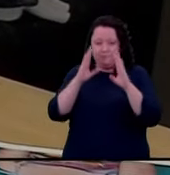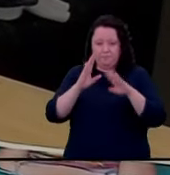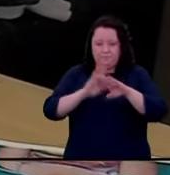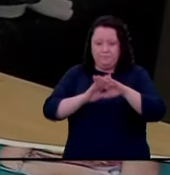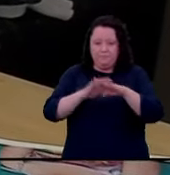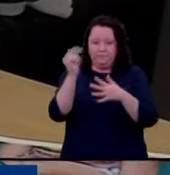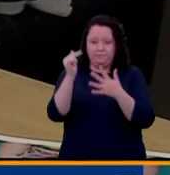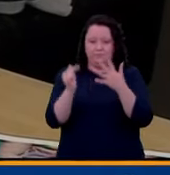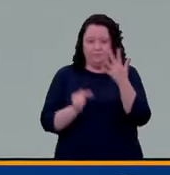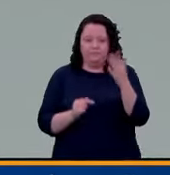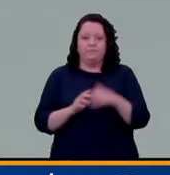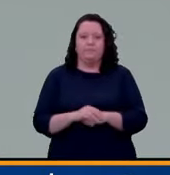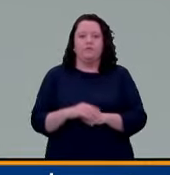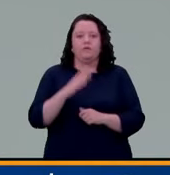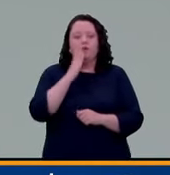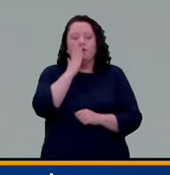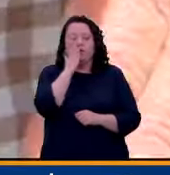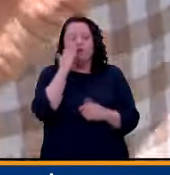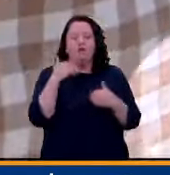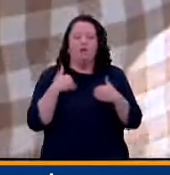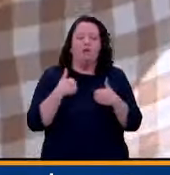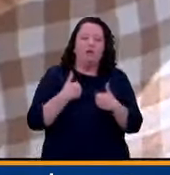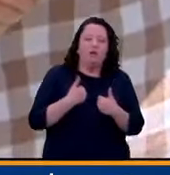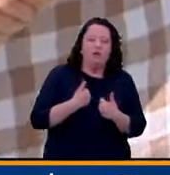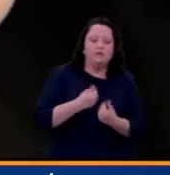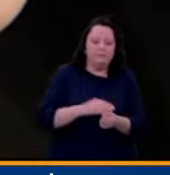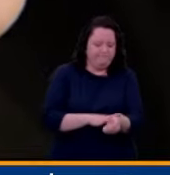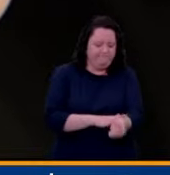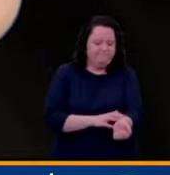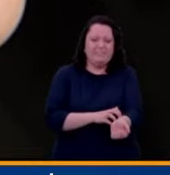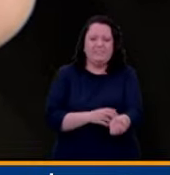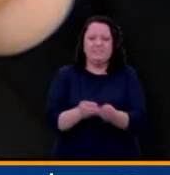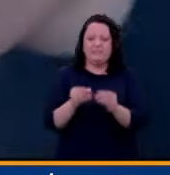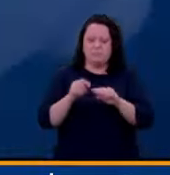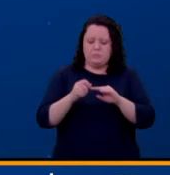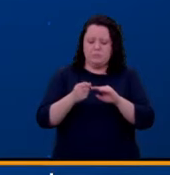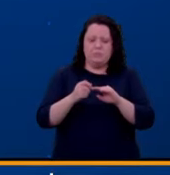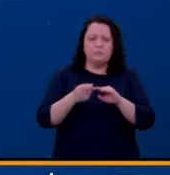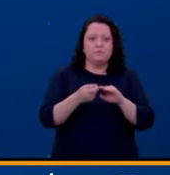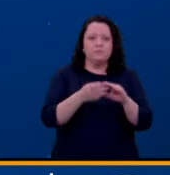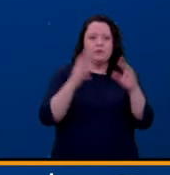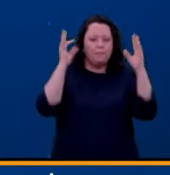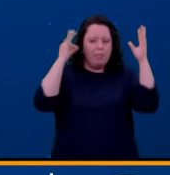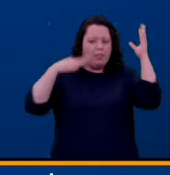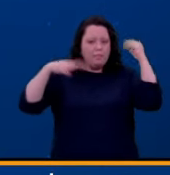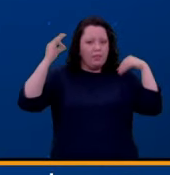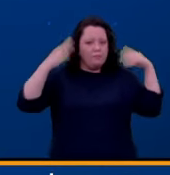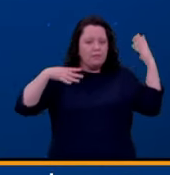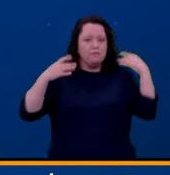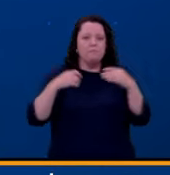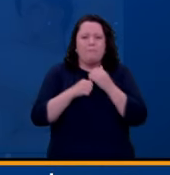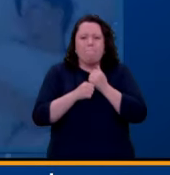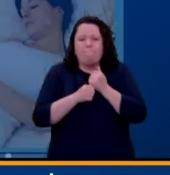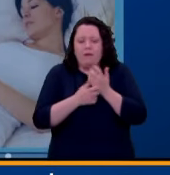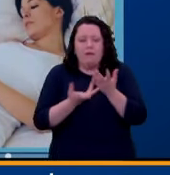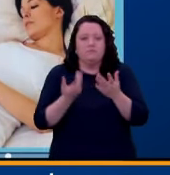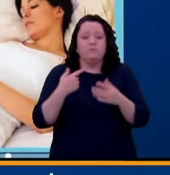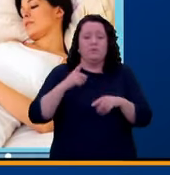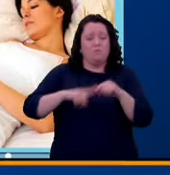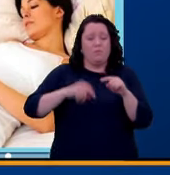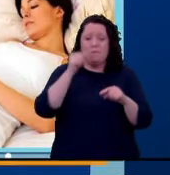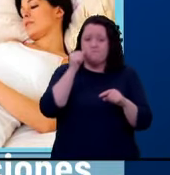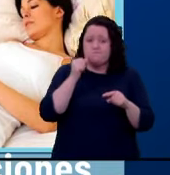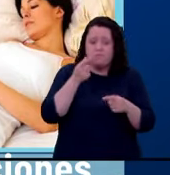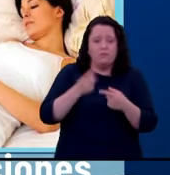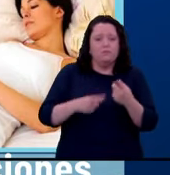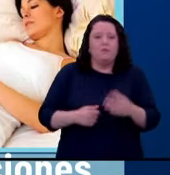síntomas sueño cansancio resequedad de la piel uñas quebradizas caída del pelo estreñimiento problemas de fertilidad alteraciones